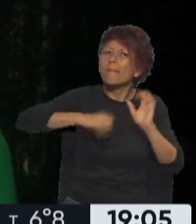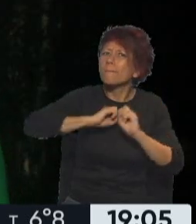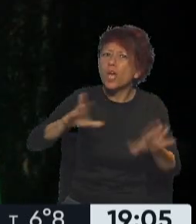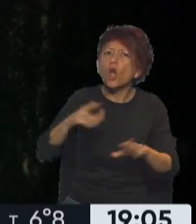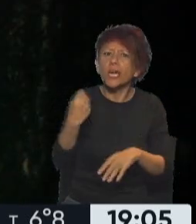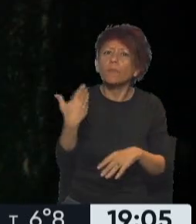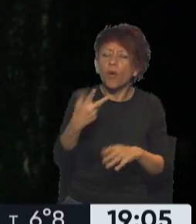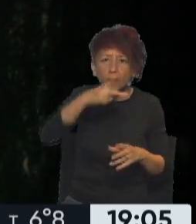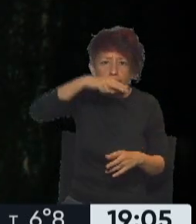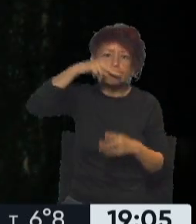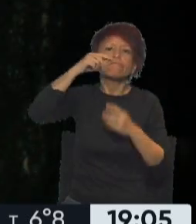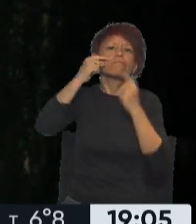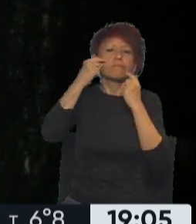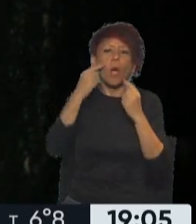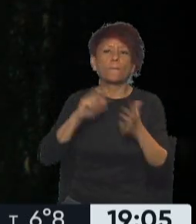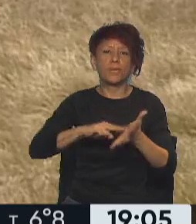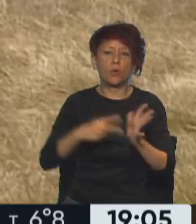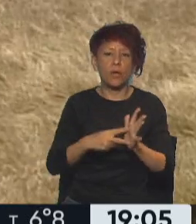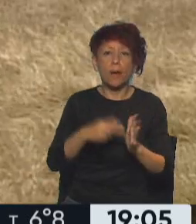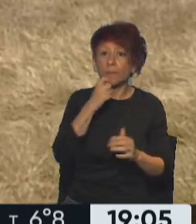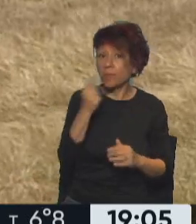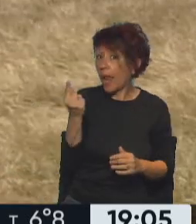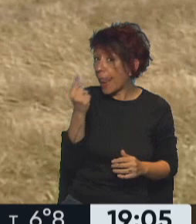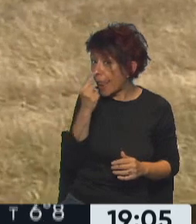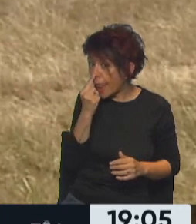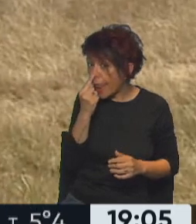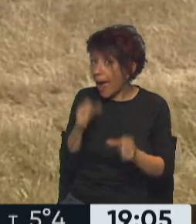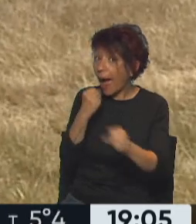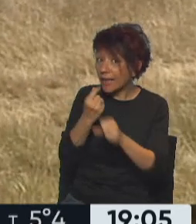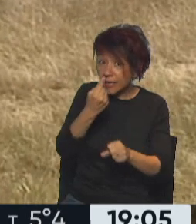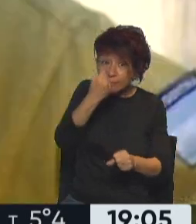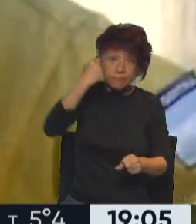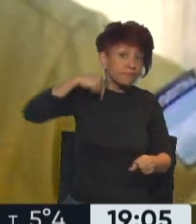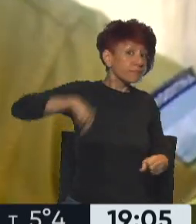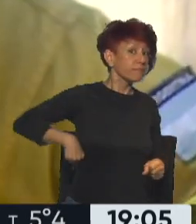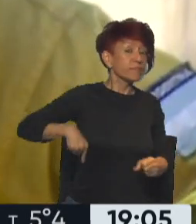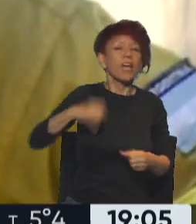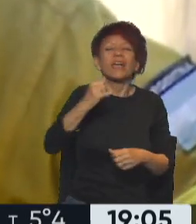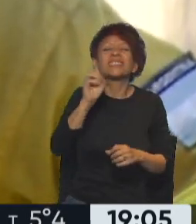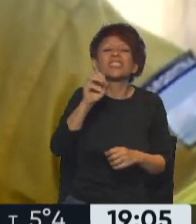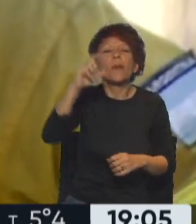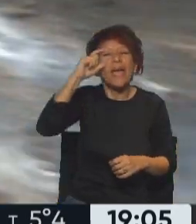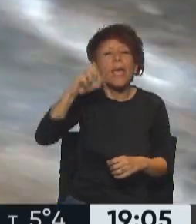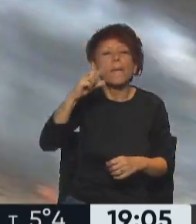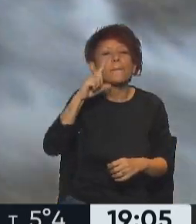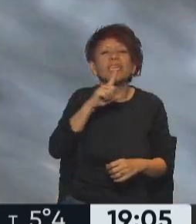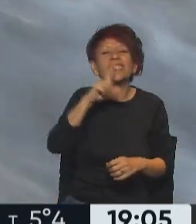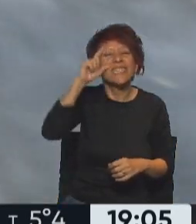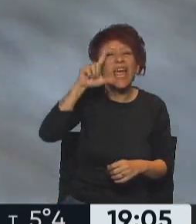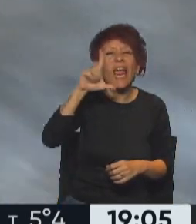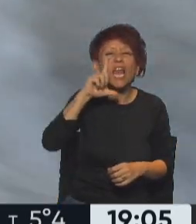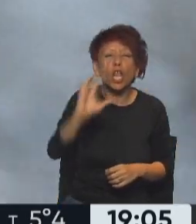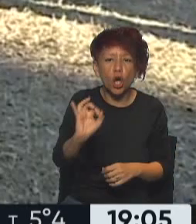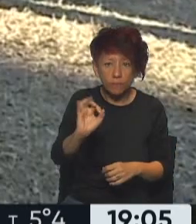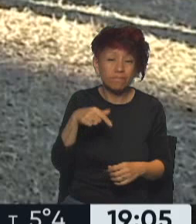aéreas respiratorias. Recordemos que desde la punta de la nariz hasta el último bronquiolo está el mismo epitelio, que es el epitelio respiratorio,